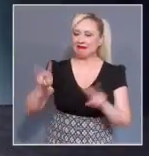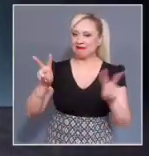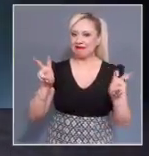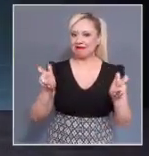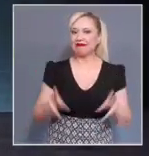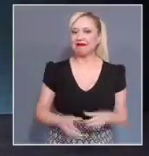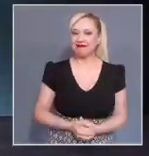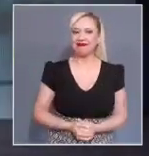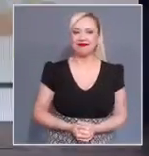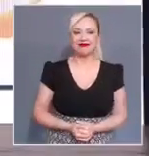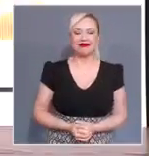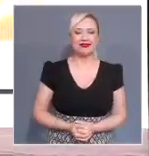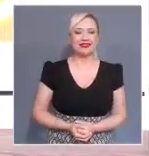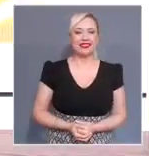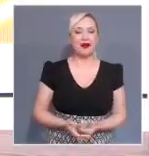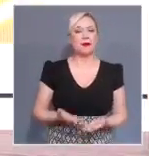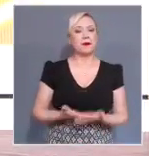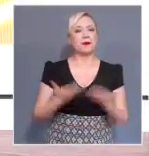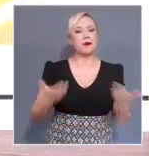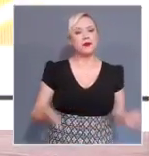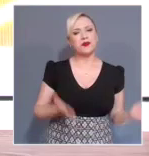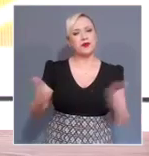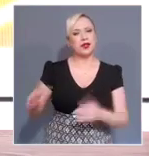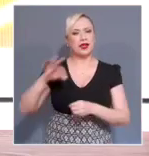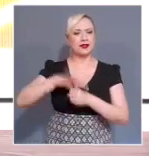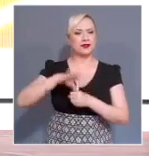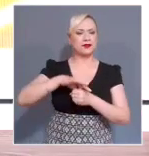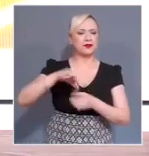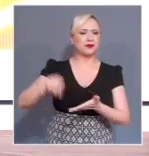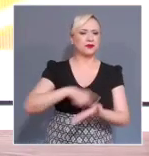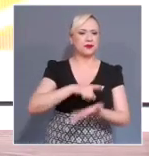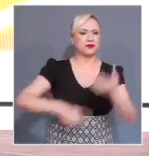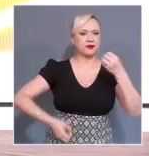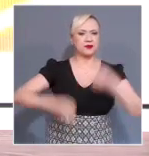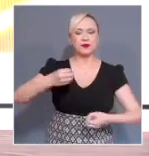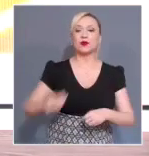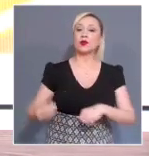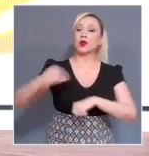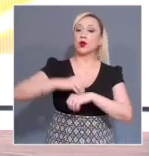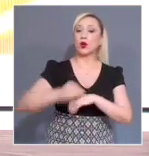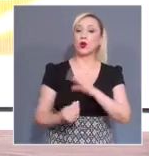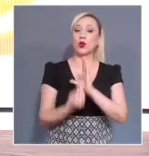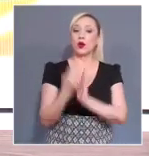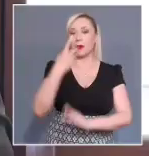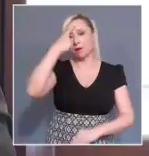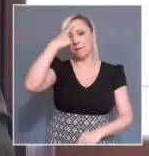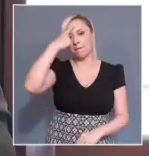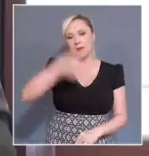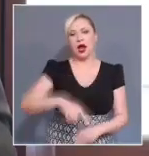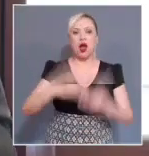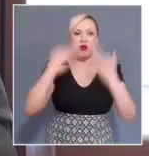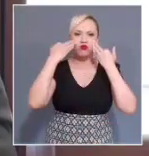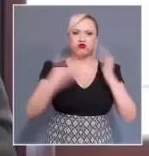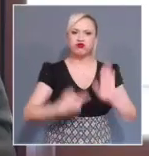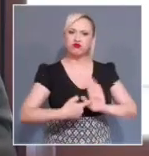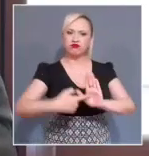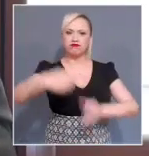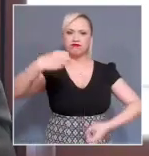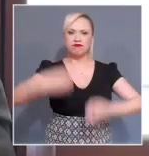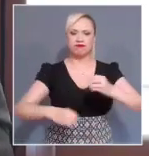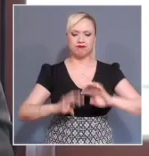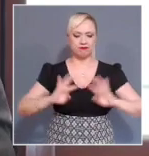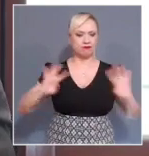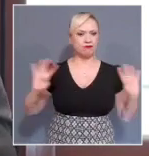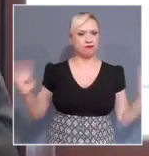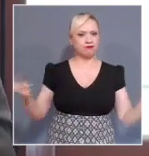Y mientras el Tribunal Electoral instaló el Consejo Consultivo para la Justicia Abierta. El magistrado